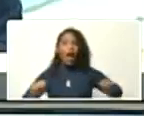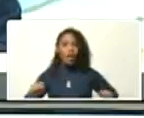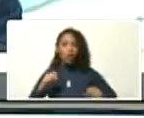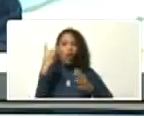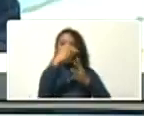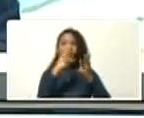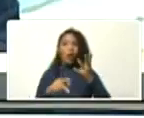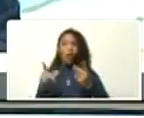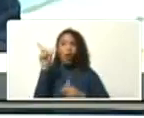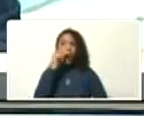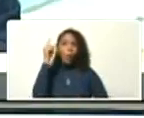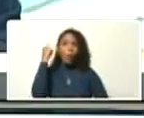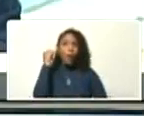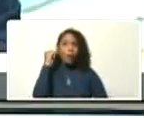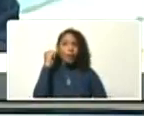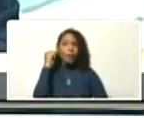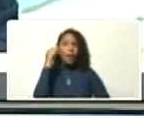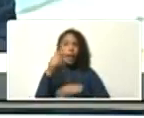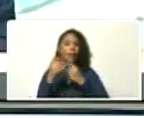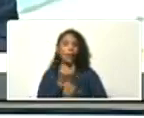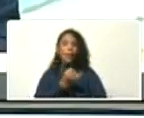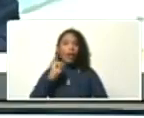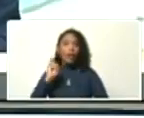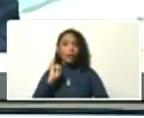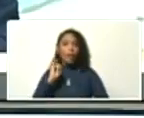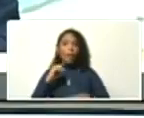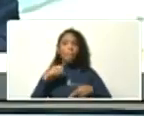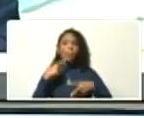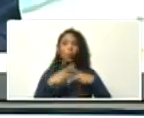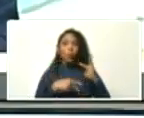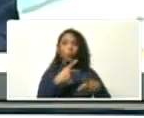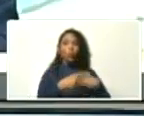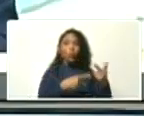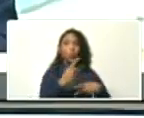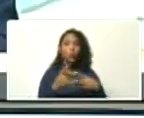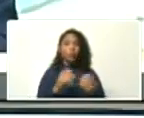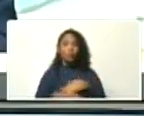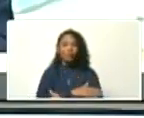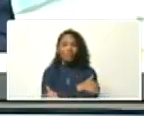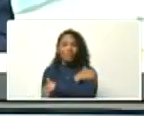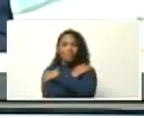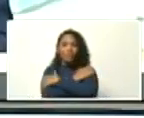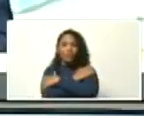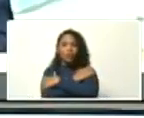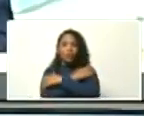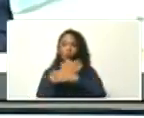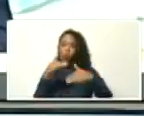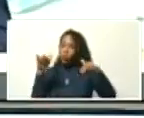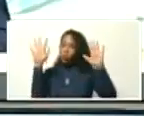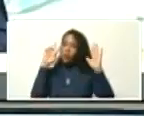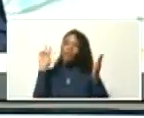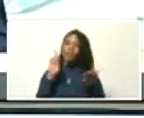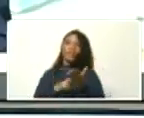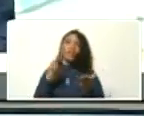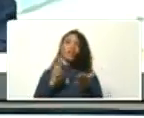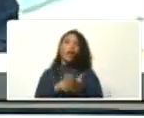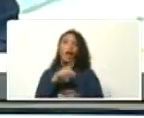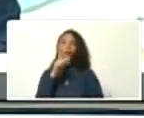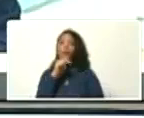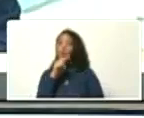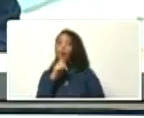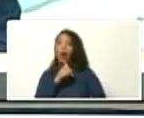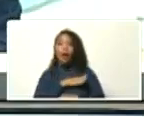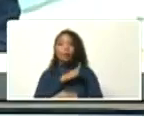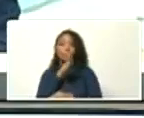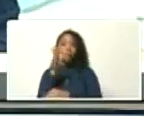de hombres y mujeres que desde la izquierda y el progresismo abrazaron supuestas verdades que no eran tales porque